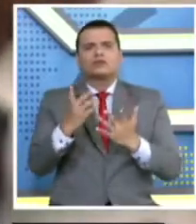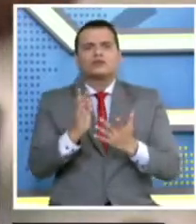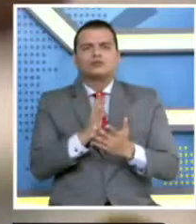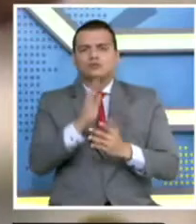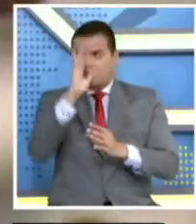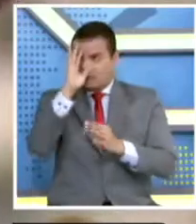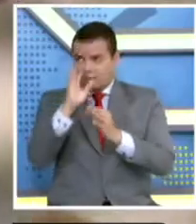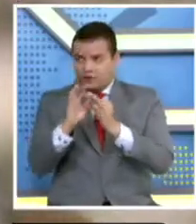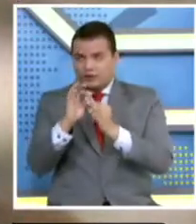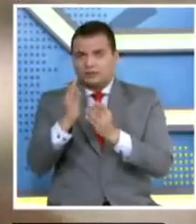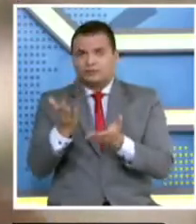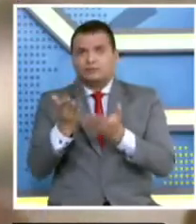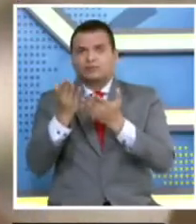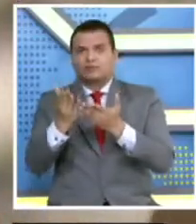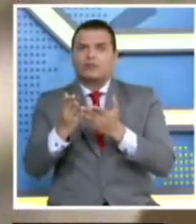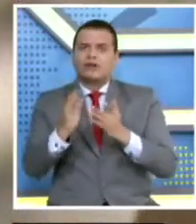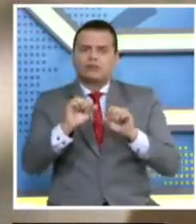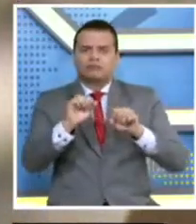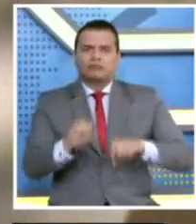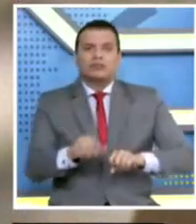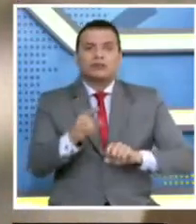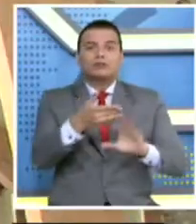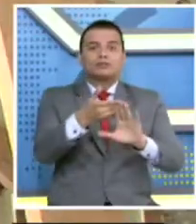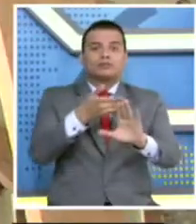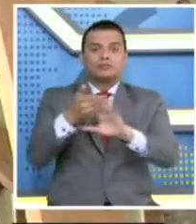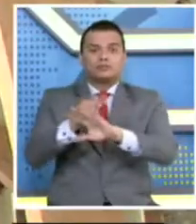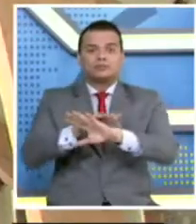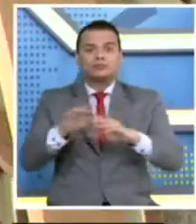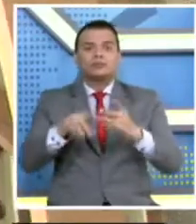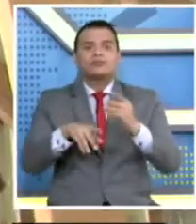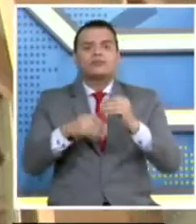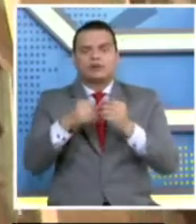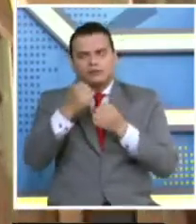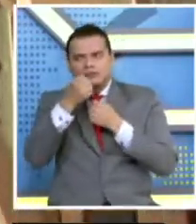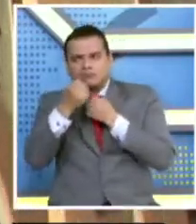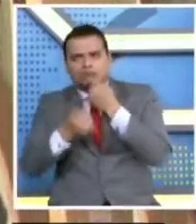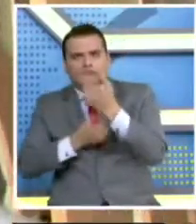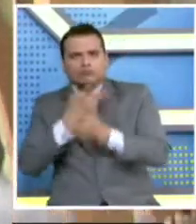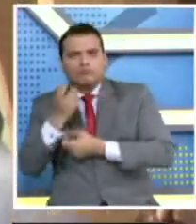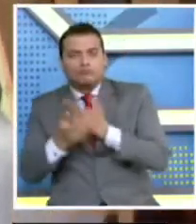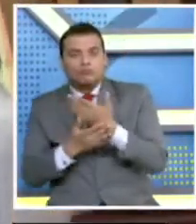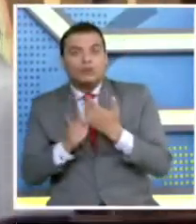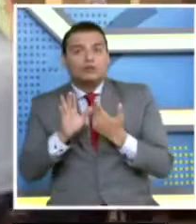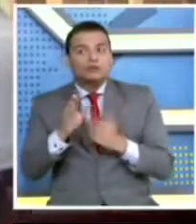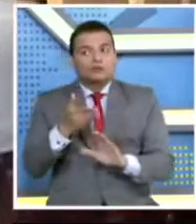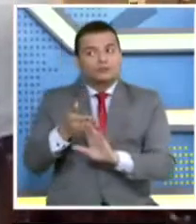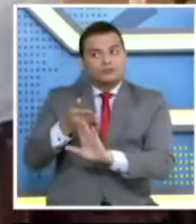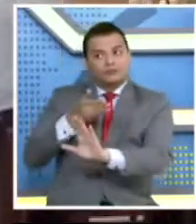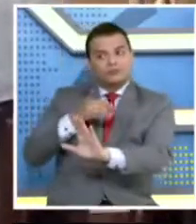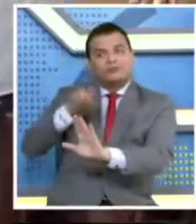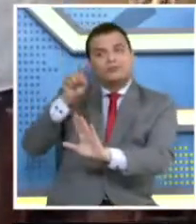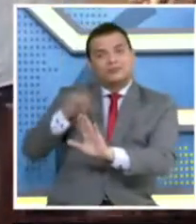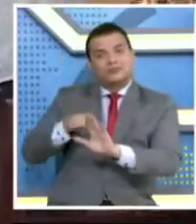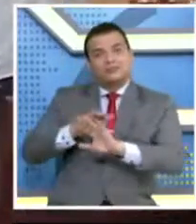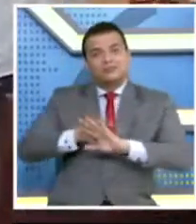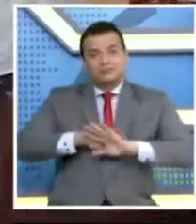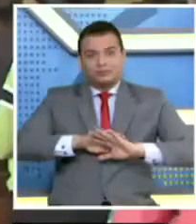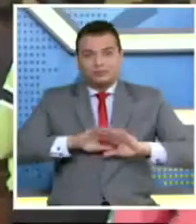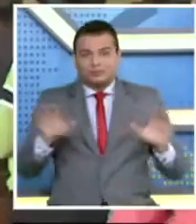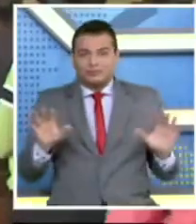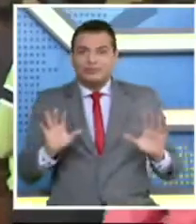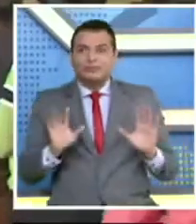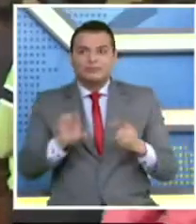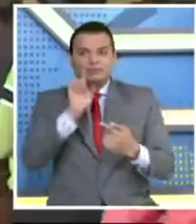siempre y cuando se mantenga una sana distancia. Igualmente se retomarán las confesiones, sin embargo, estas tendrán que respetar la distancia entre el sacerdote y el feligrés para